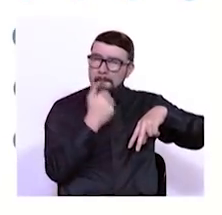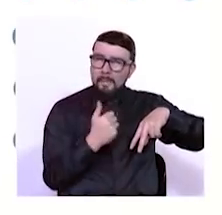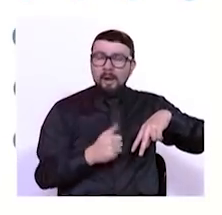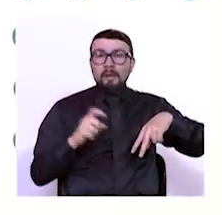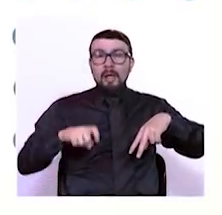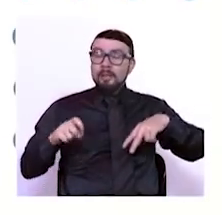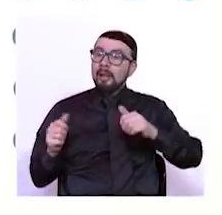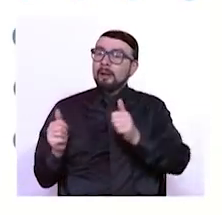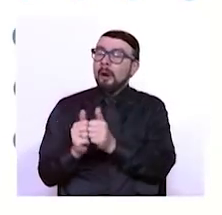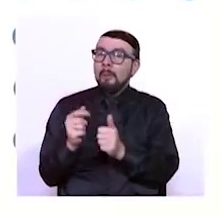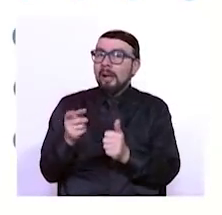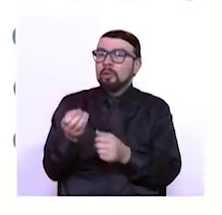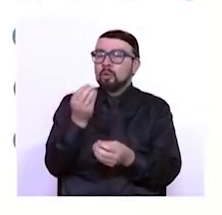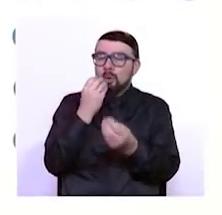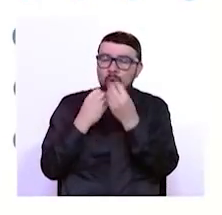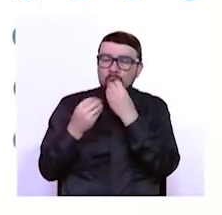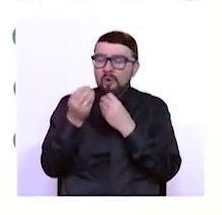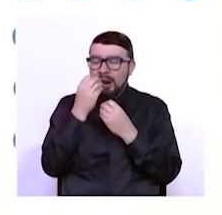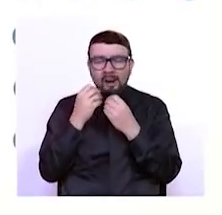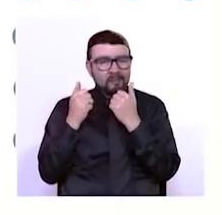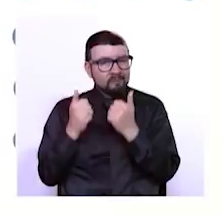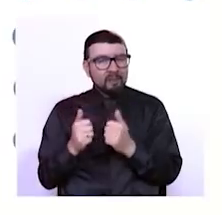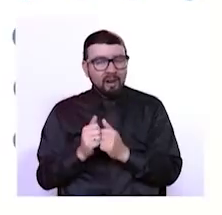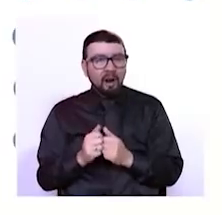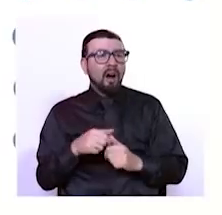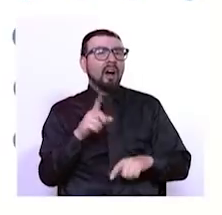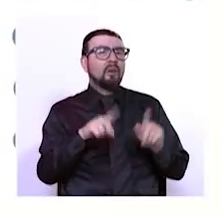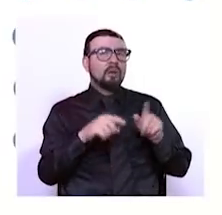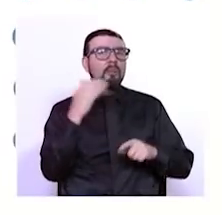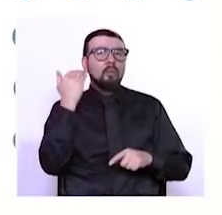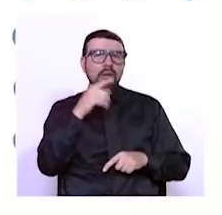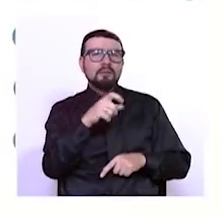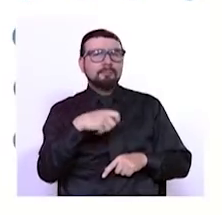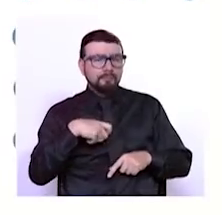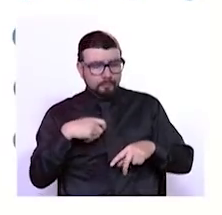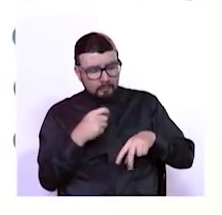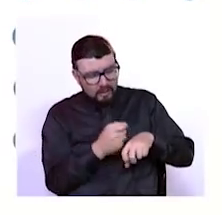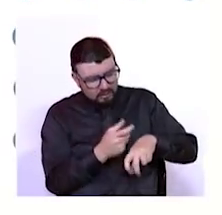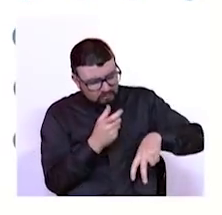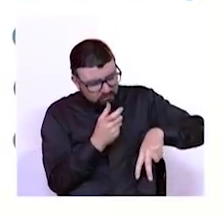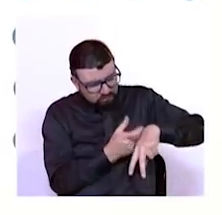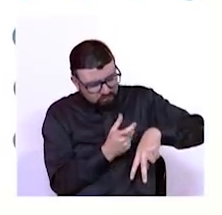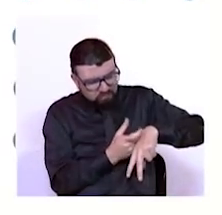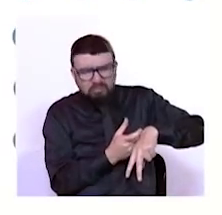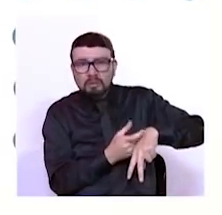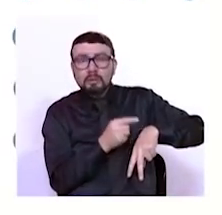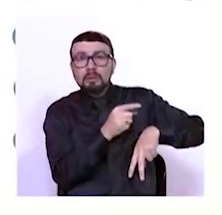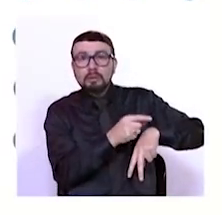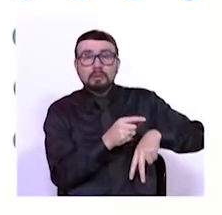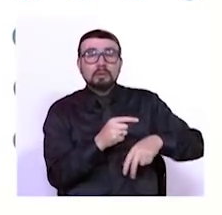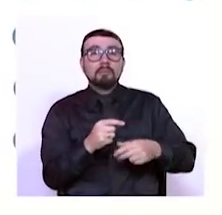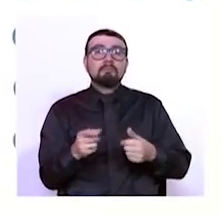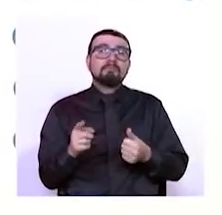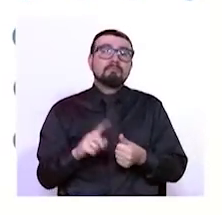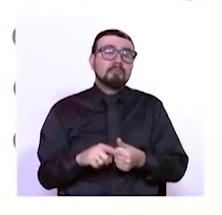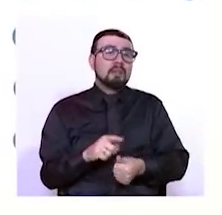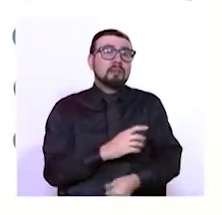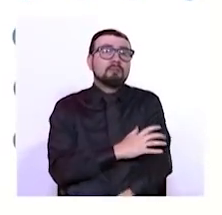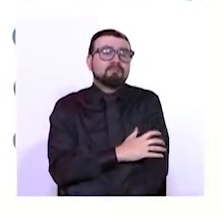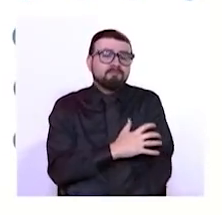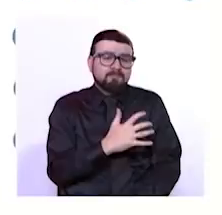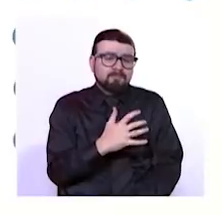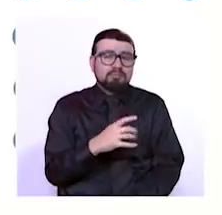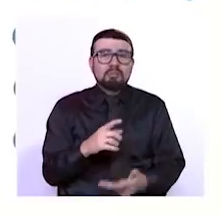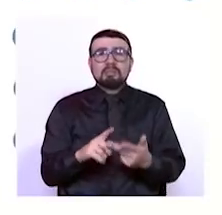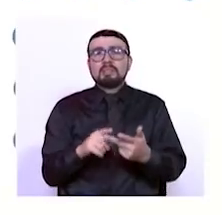la alimentación, porque vemos pacienticas con esas úlceras que aparte de eso son hipertensas, tienen